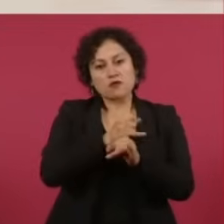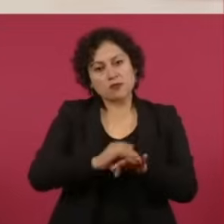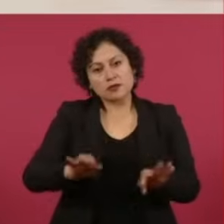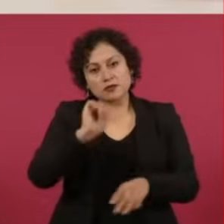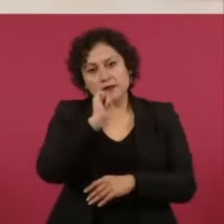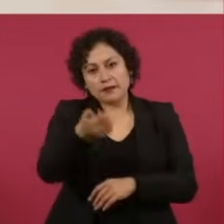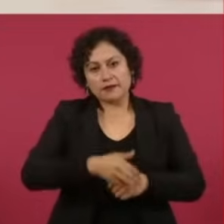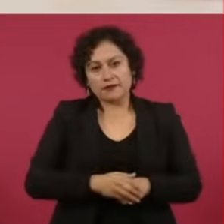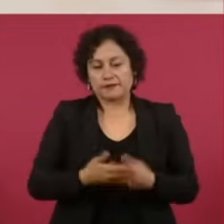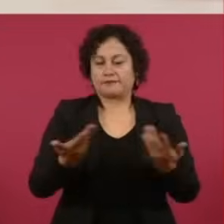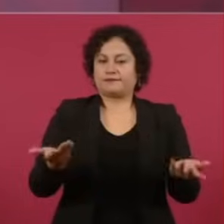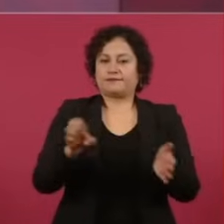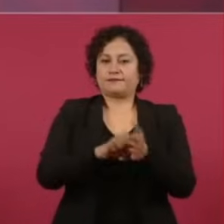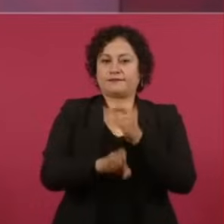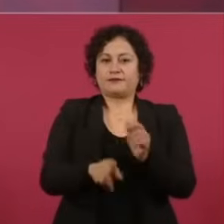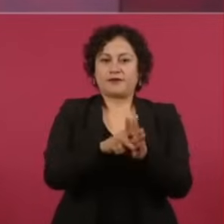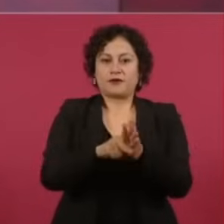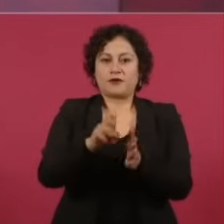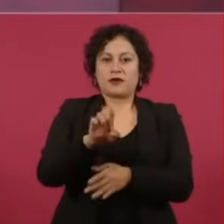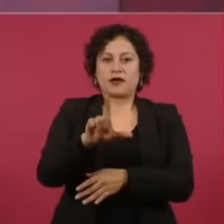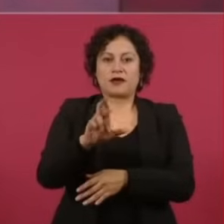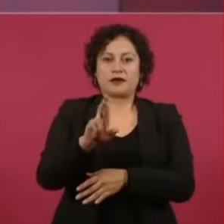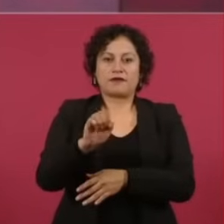sobre las pensiones de los presidentes.